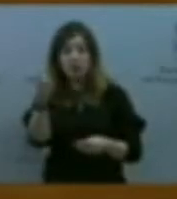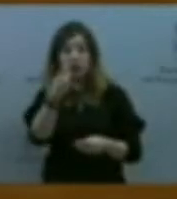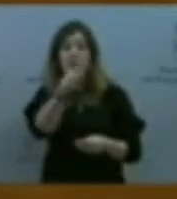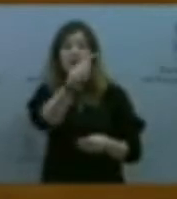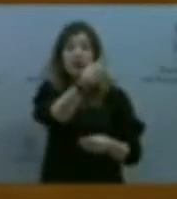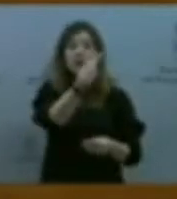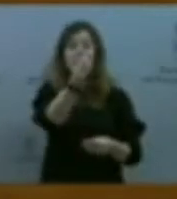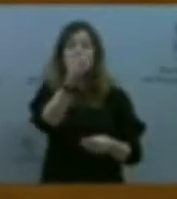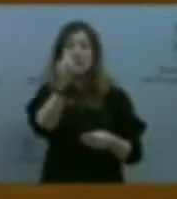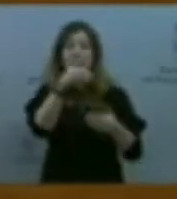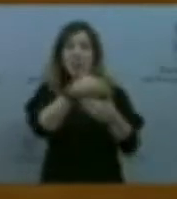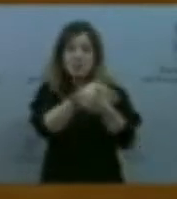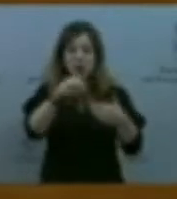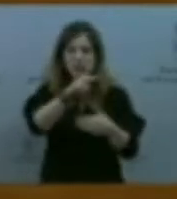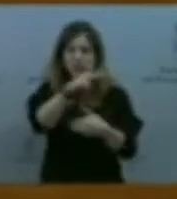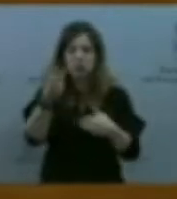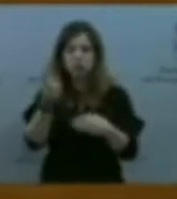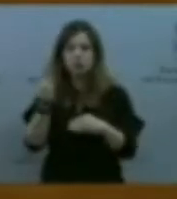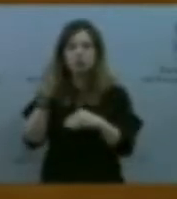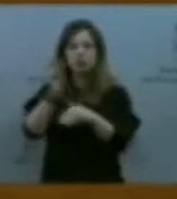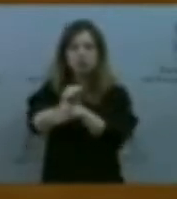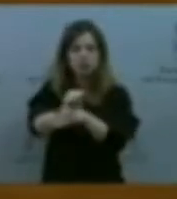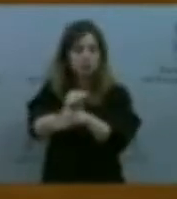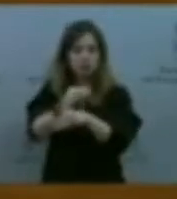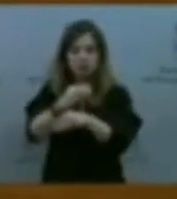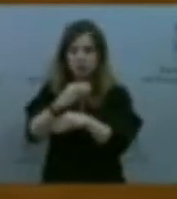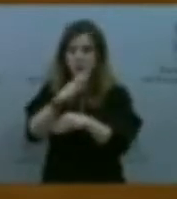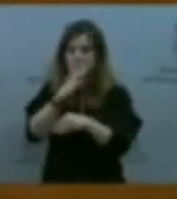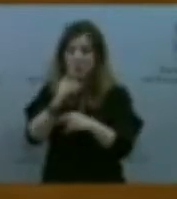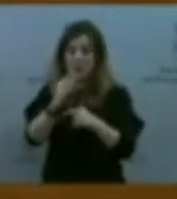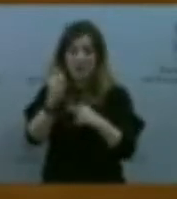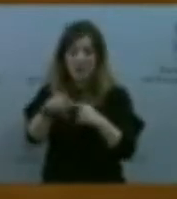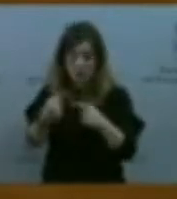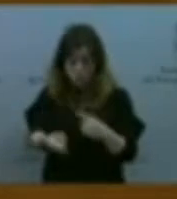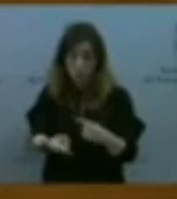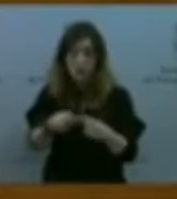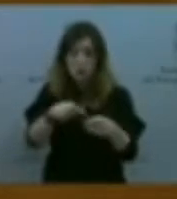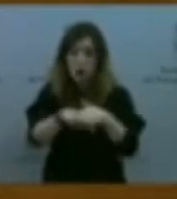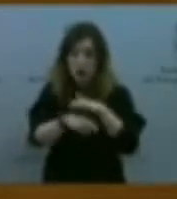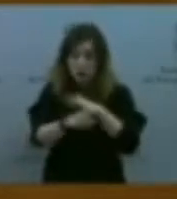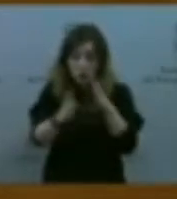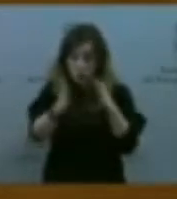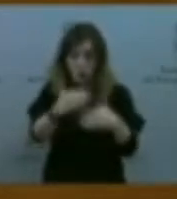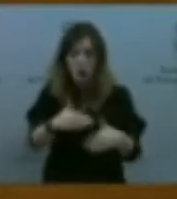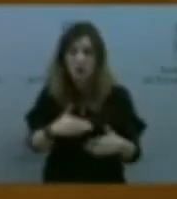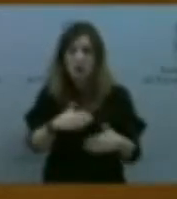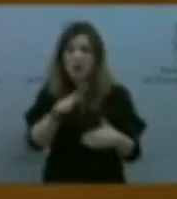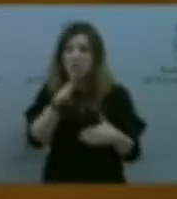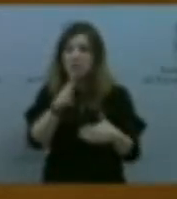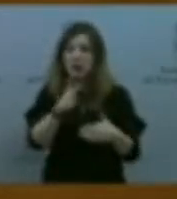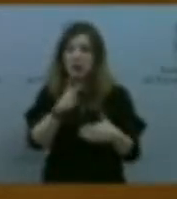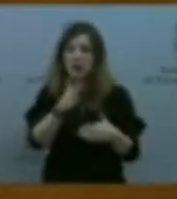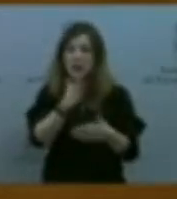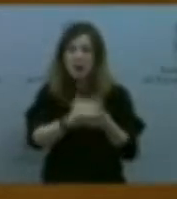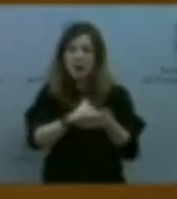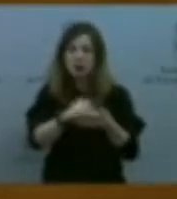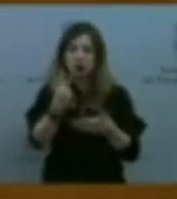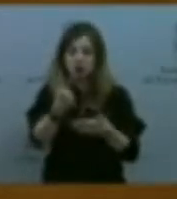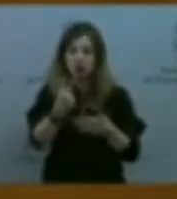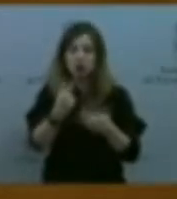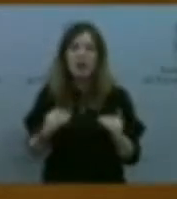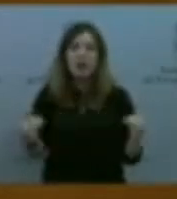no tener a renglón seguido una gestión que tenga al menos dos parámetros: la equidad, pero también el